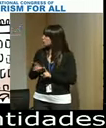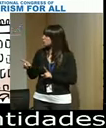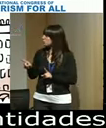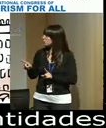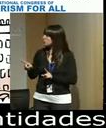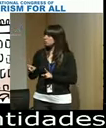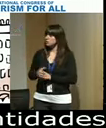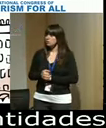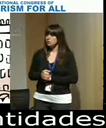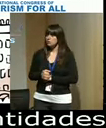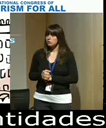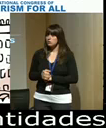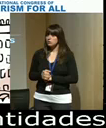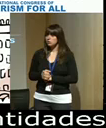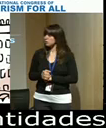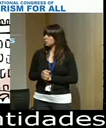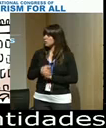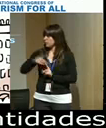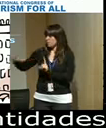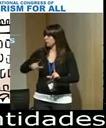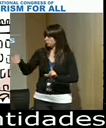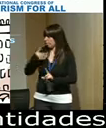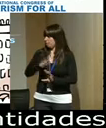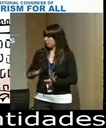Y con esto lo paso.